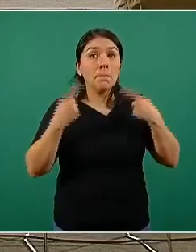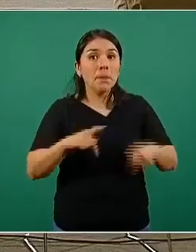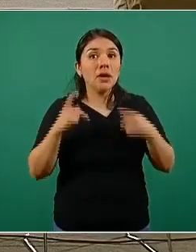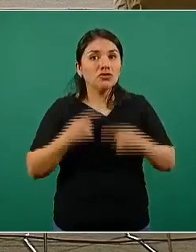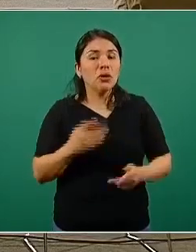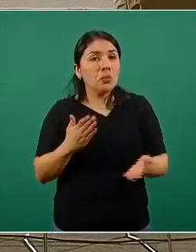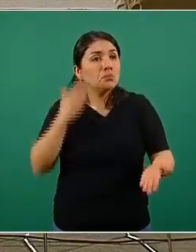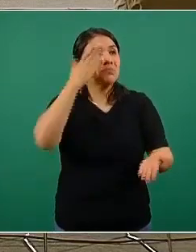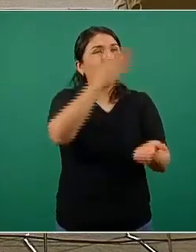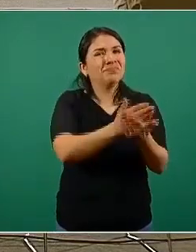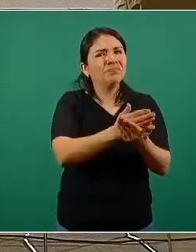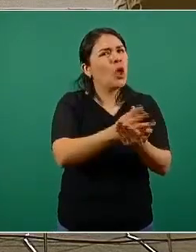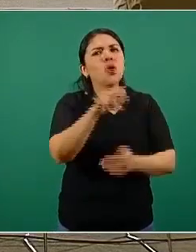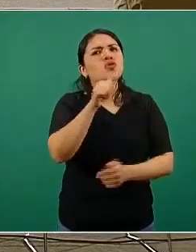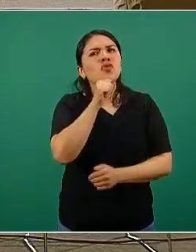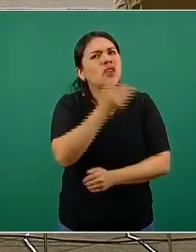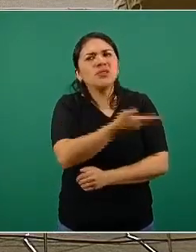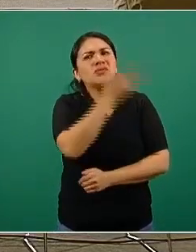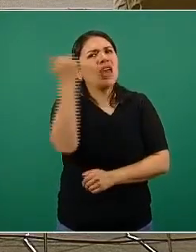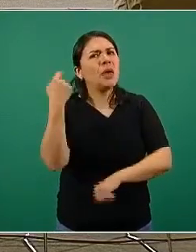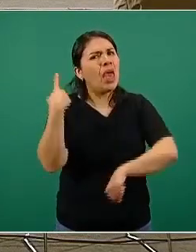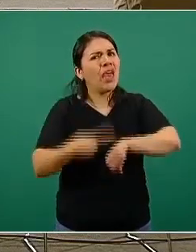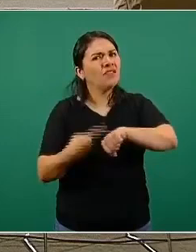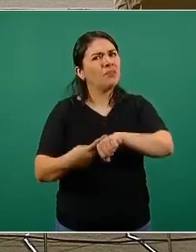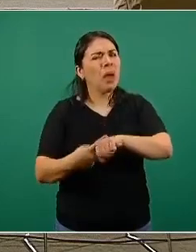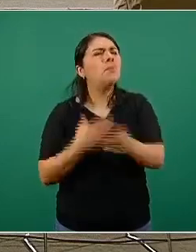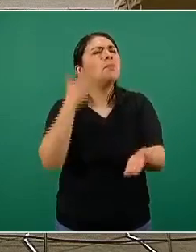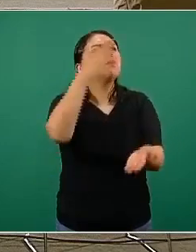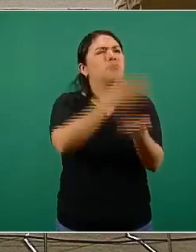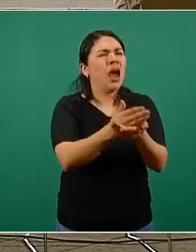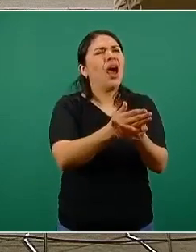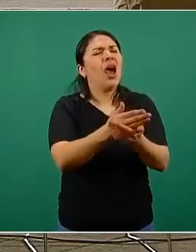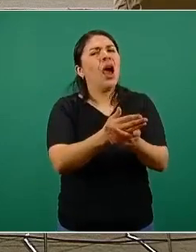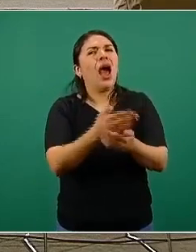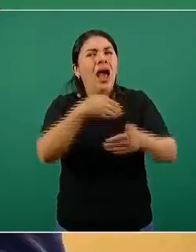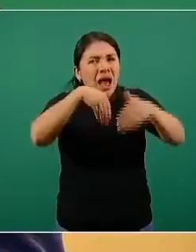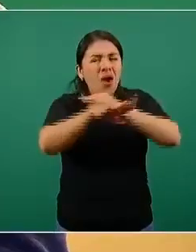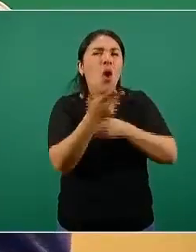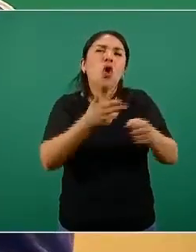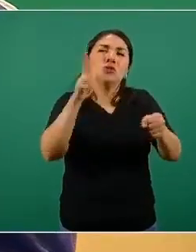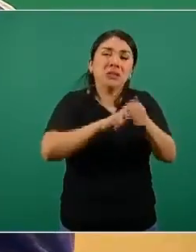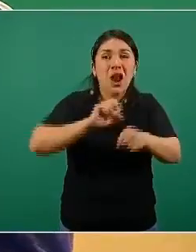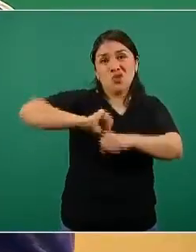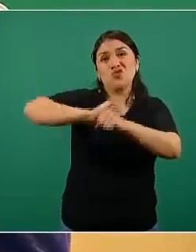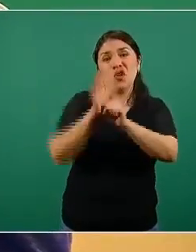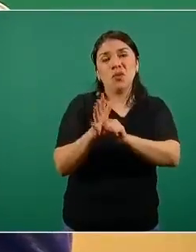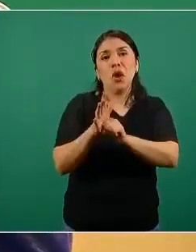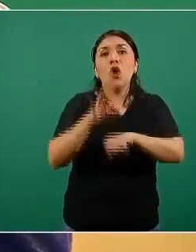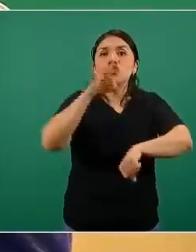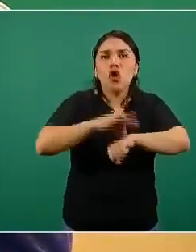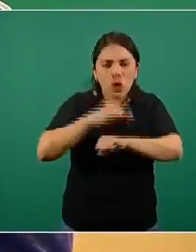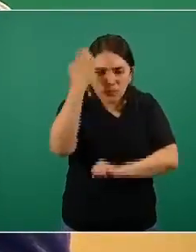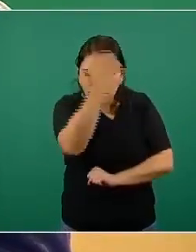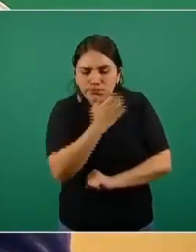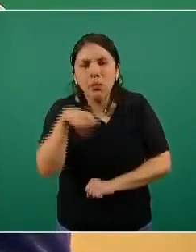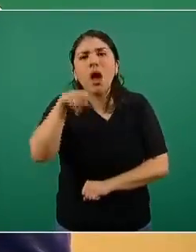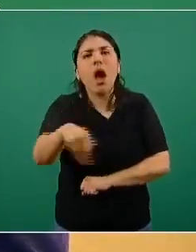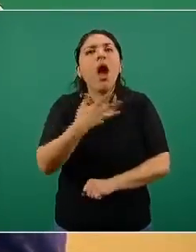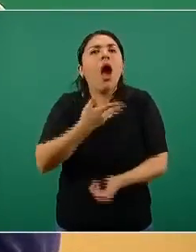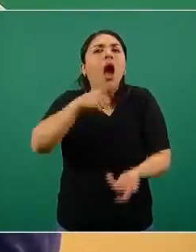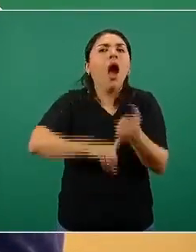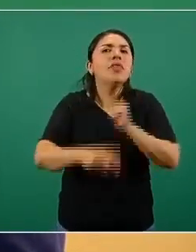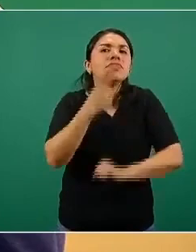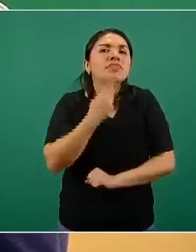sin diagnóstico y durante la hospitalización nos damos cuenta y se da cuenta la persona que tiene diabetes. Entonces, por